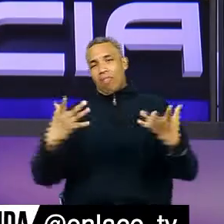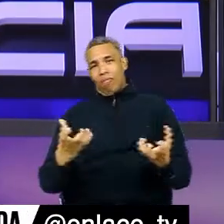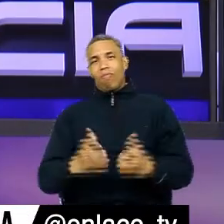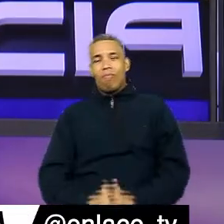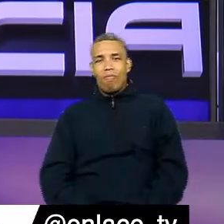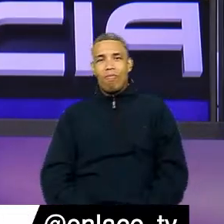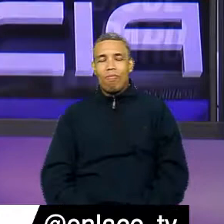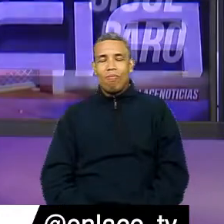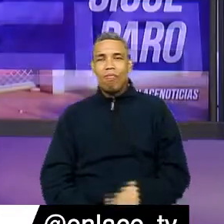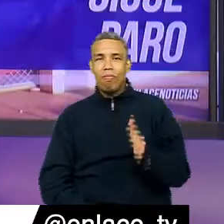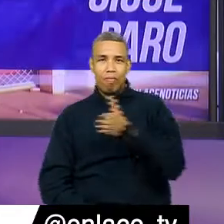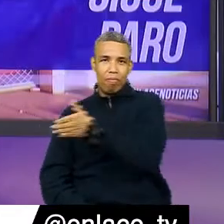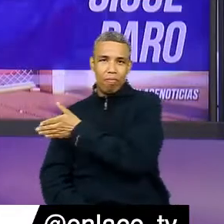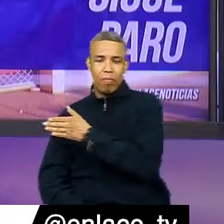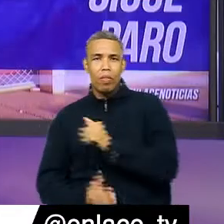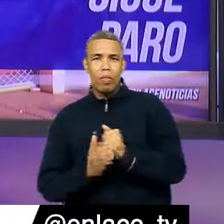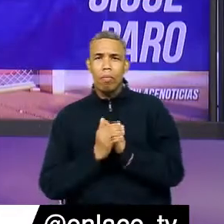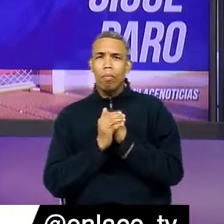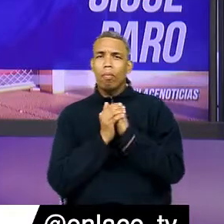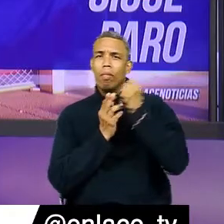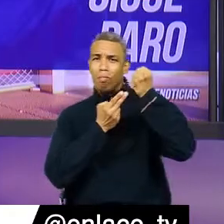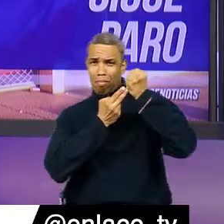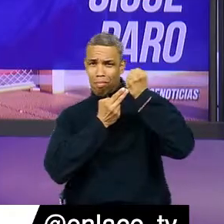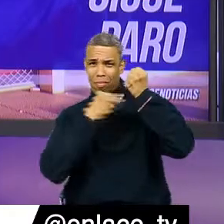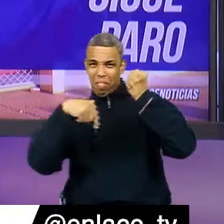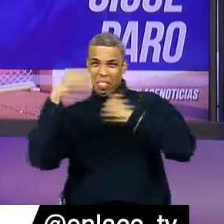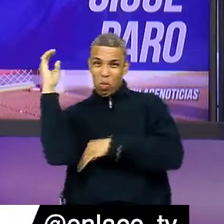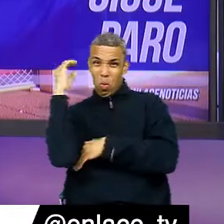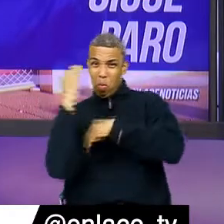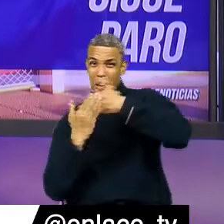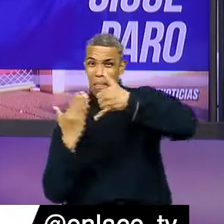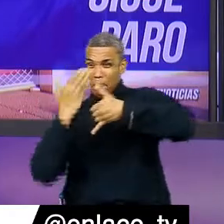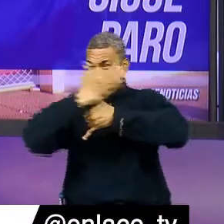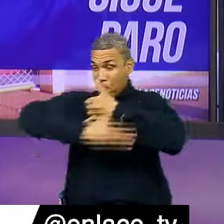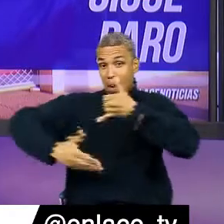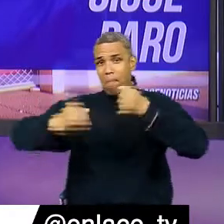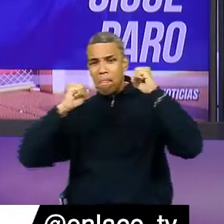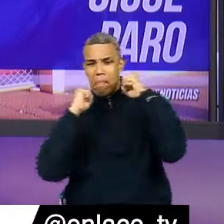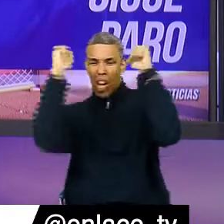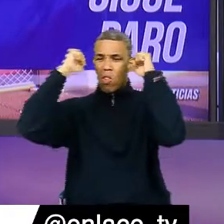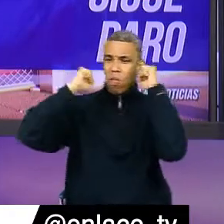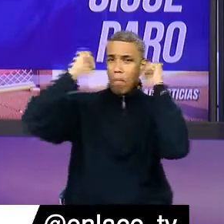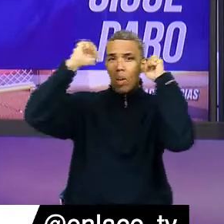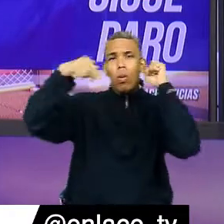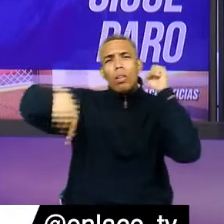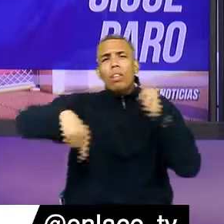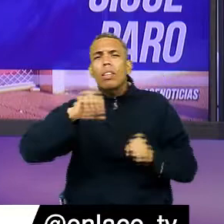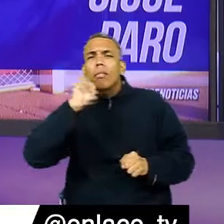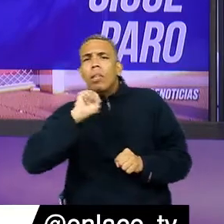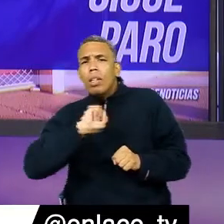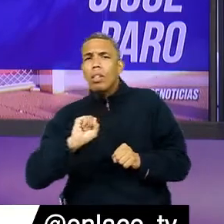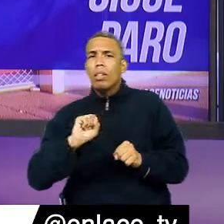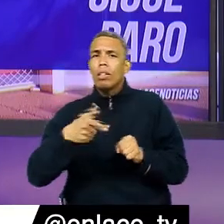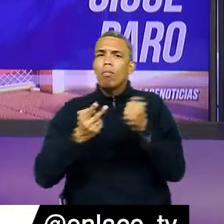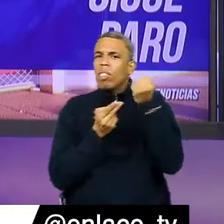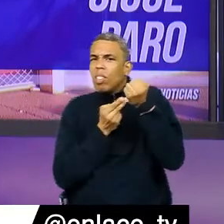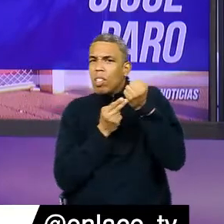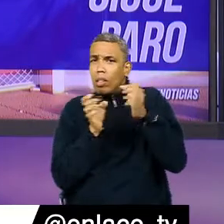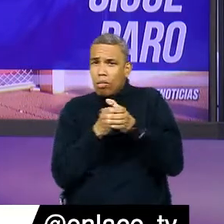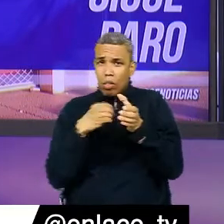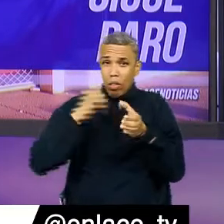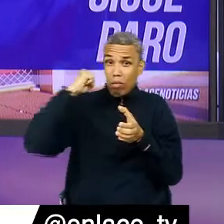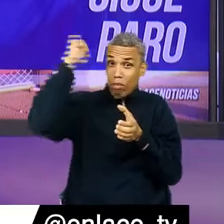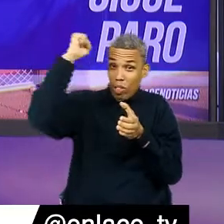hoy 29 días del paro en el SENA en Colombia. En Barranca Bermeja, Sindicena espera que esta semana se logren acuerdos